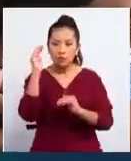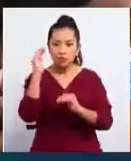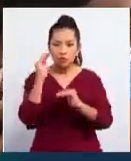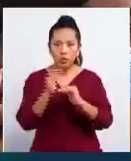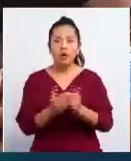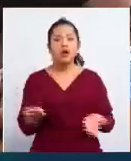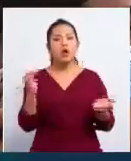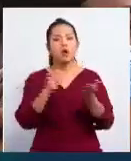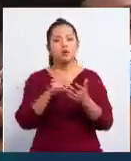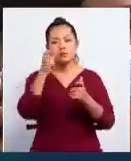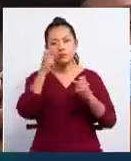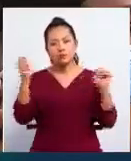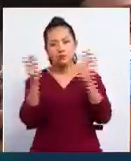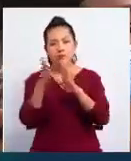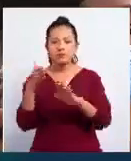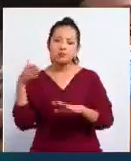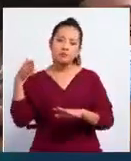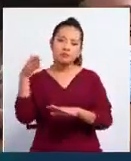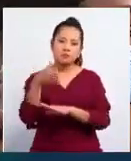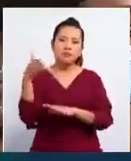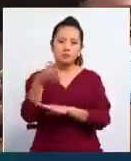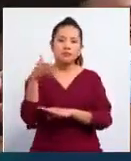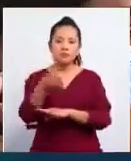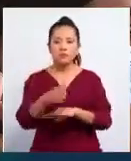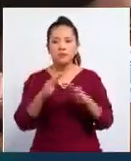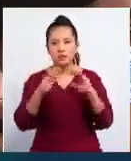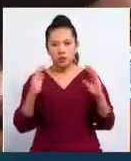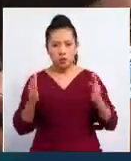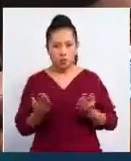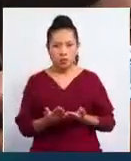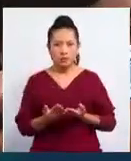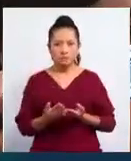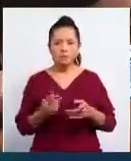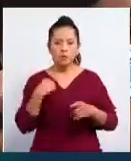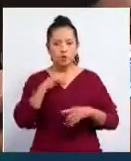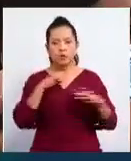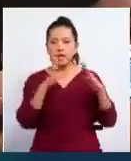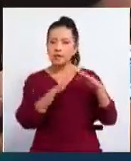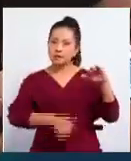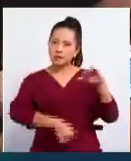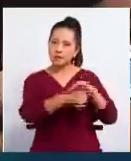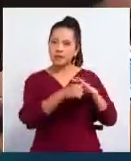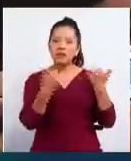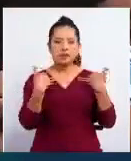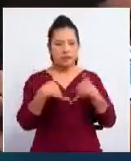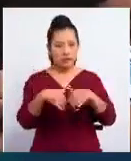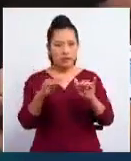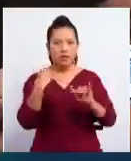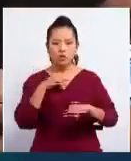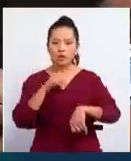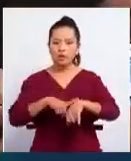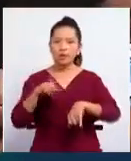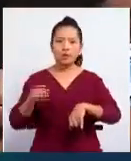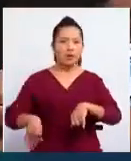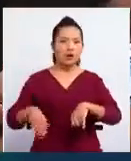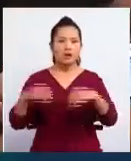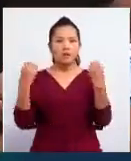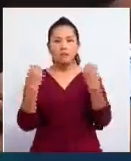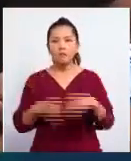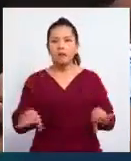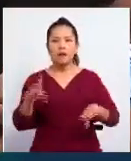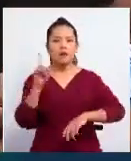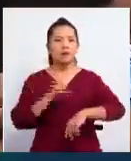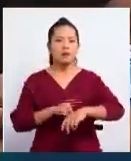que vamos a seguir trabajando en casa, pero no vamos a perjudicar, por eso también estamos garantizando de que